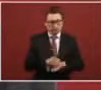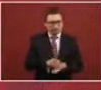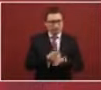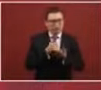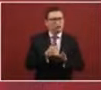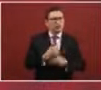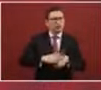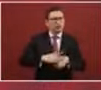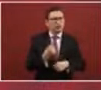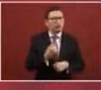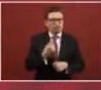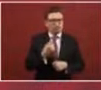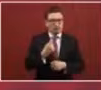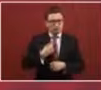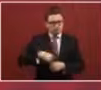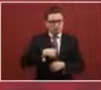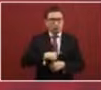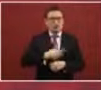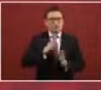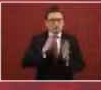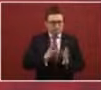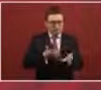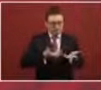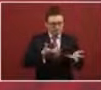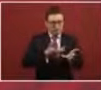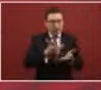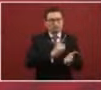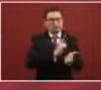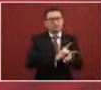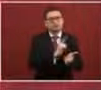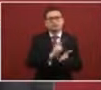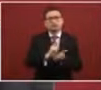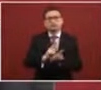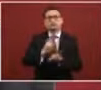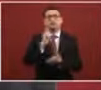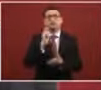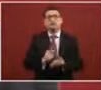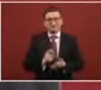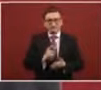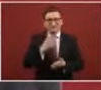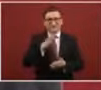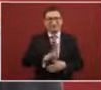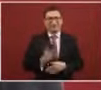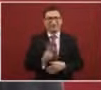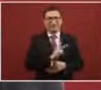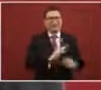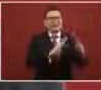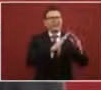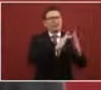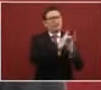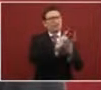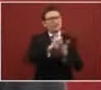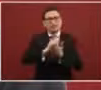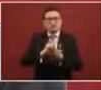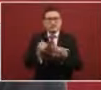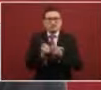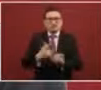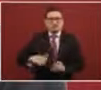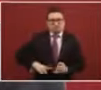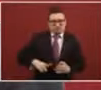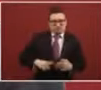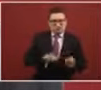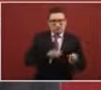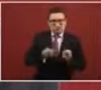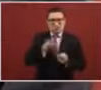porque estamos limpiando la casa, el cochinero que dejaron,